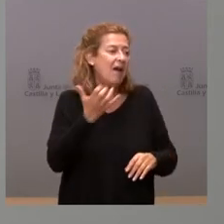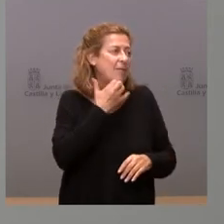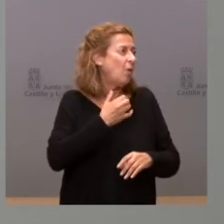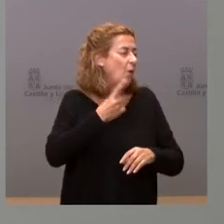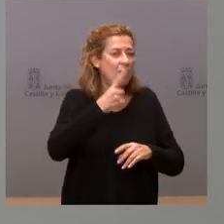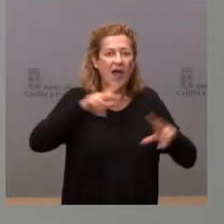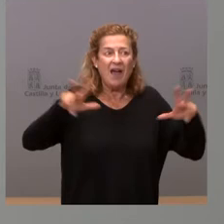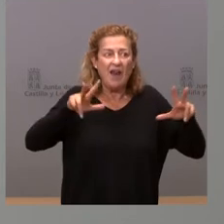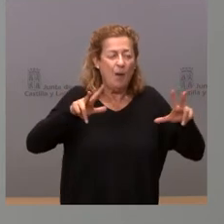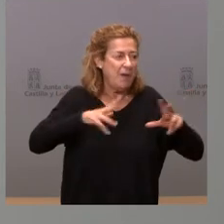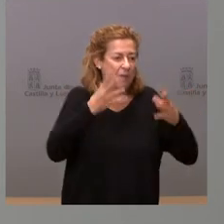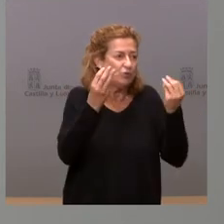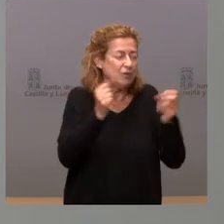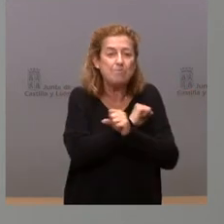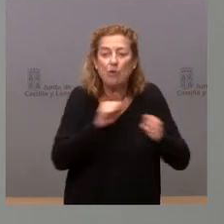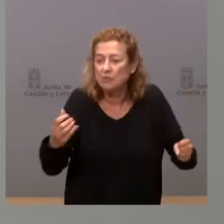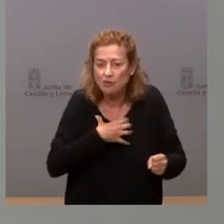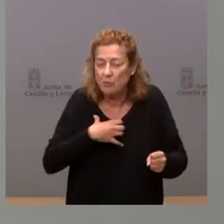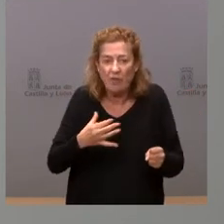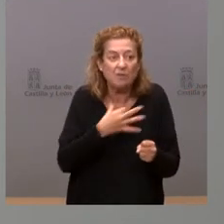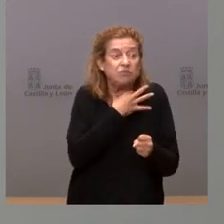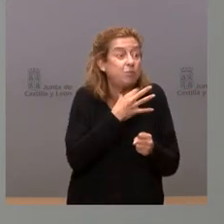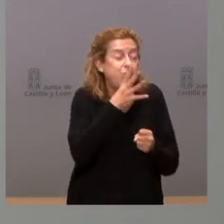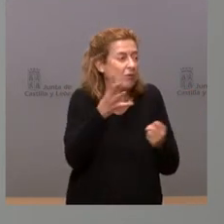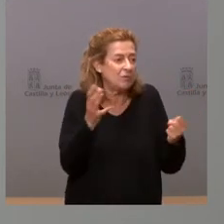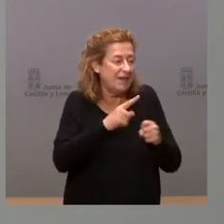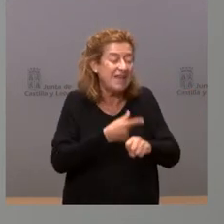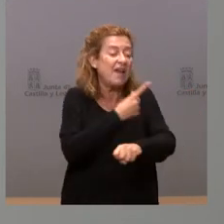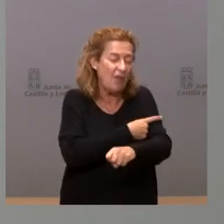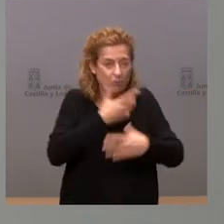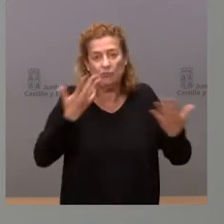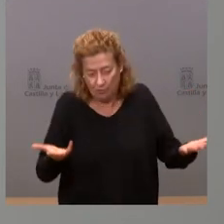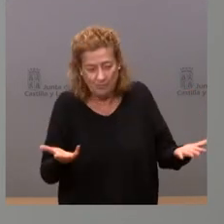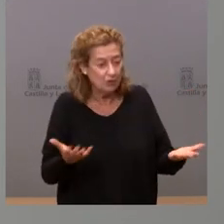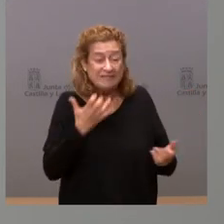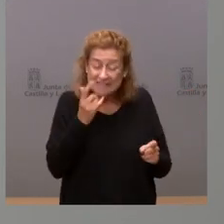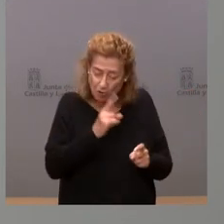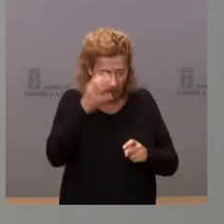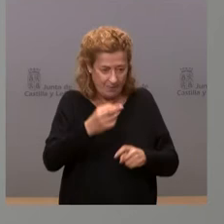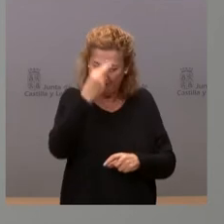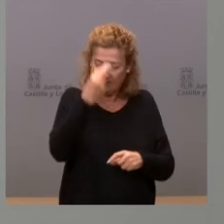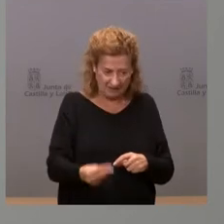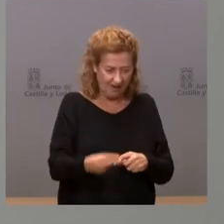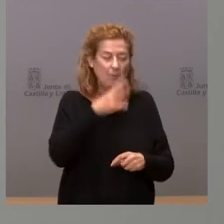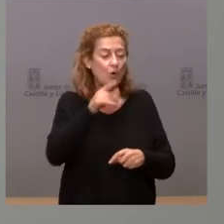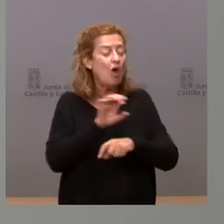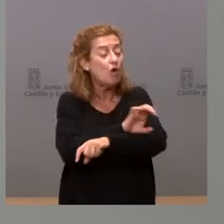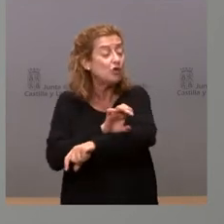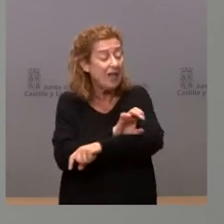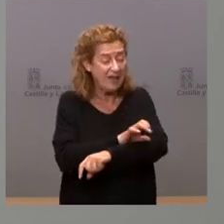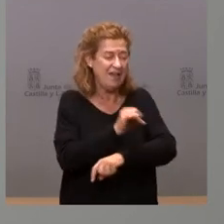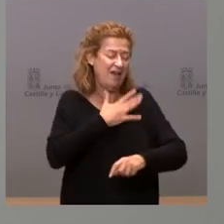situación existencial o no sea imposible prestar la asistencia por una razón pensamos desde la consejería y desde la gerencia regional de salud que